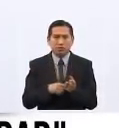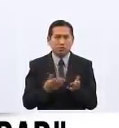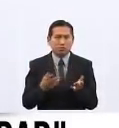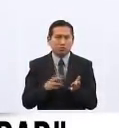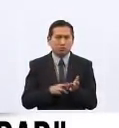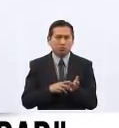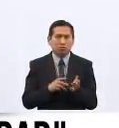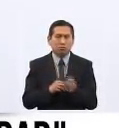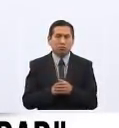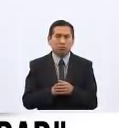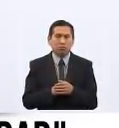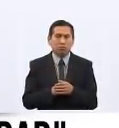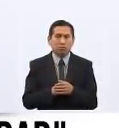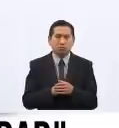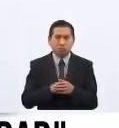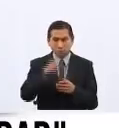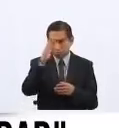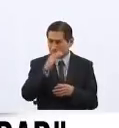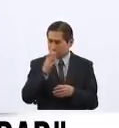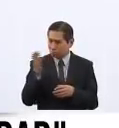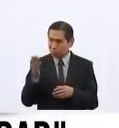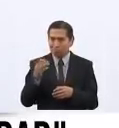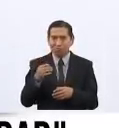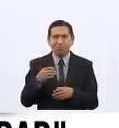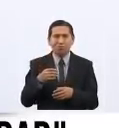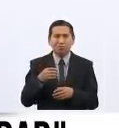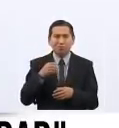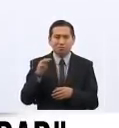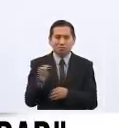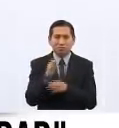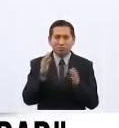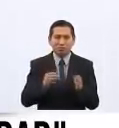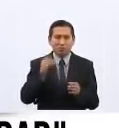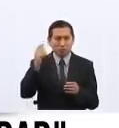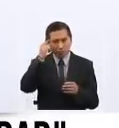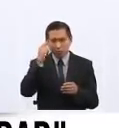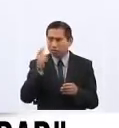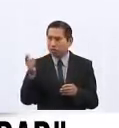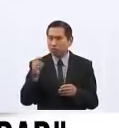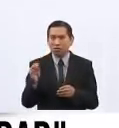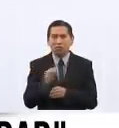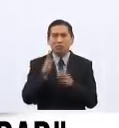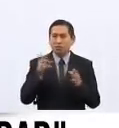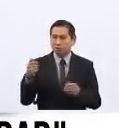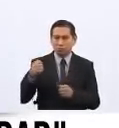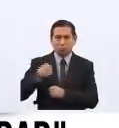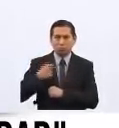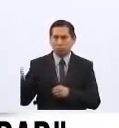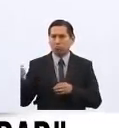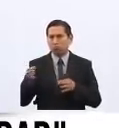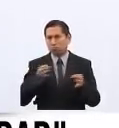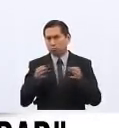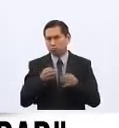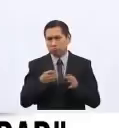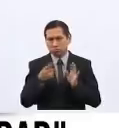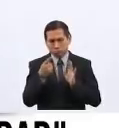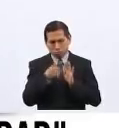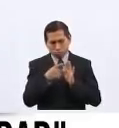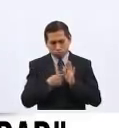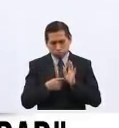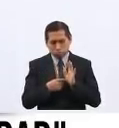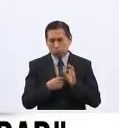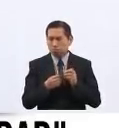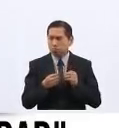Los ministros de Interior, Murillo y López de Defensa, nos han estado explicando muchas de